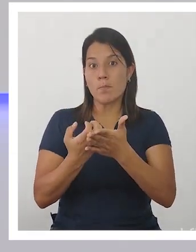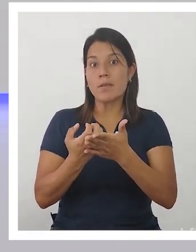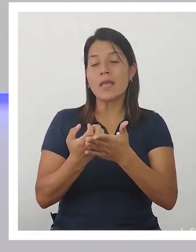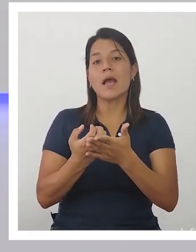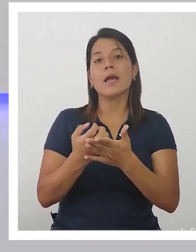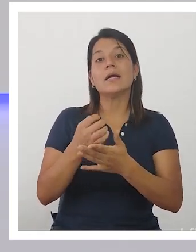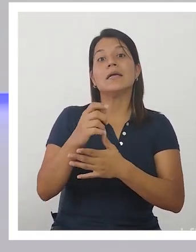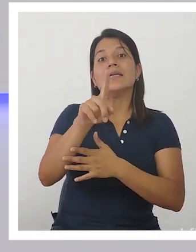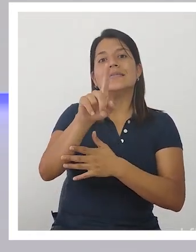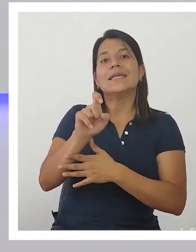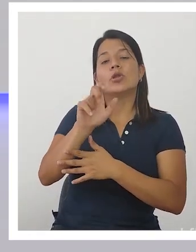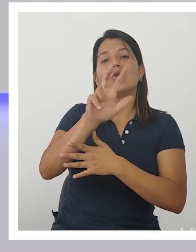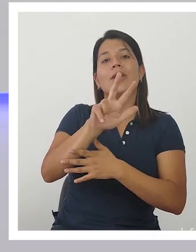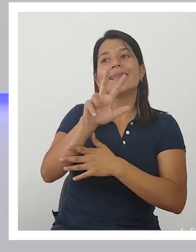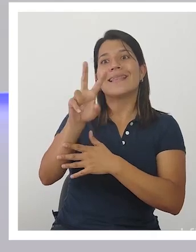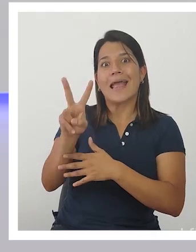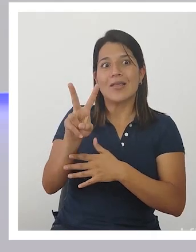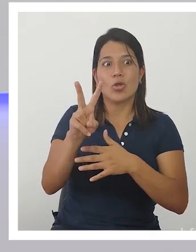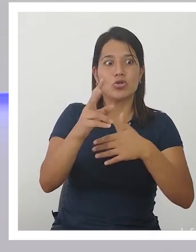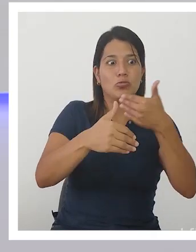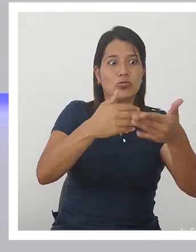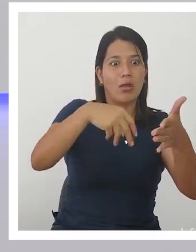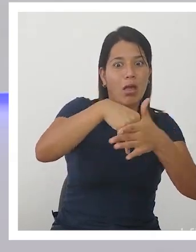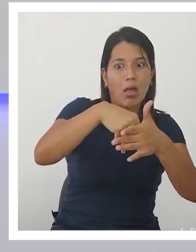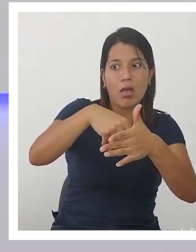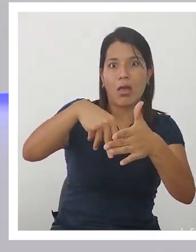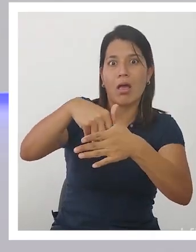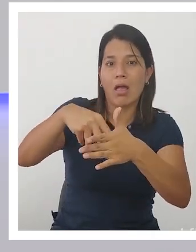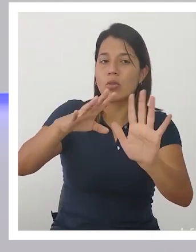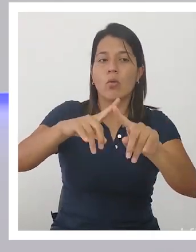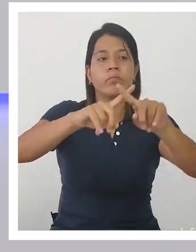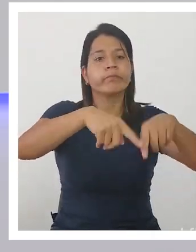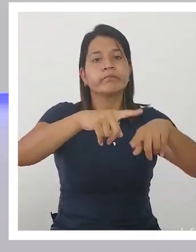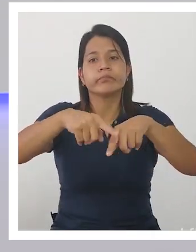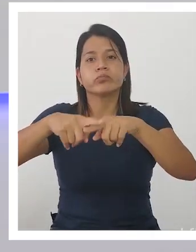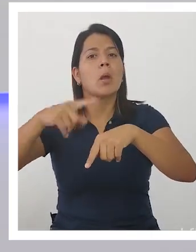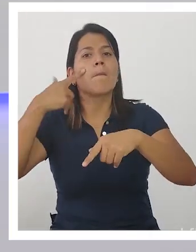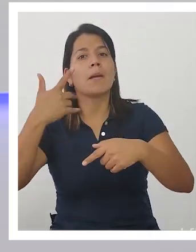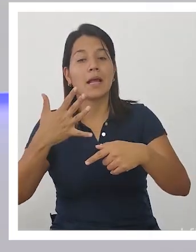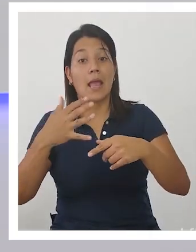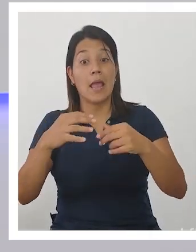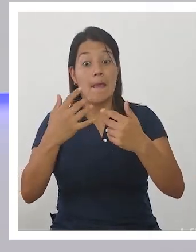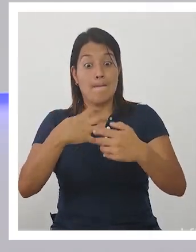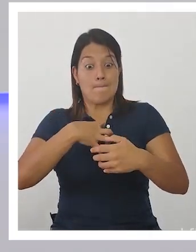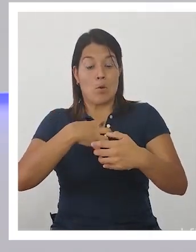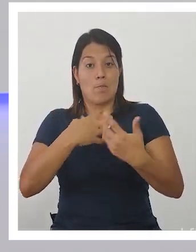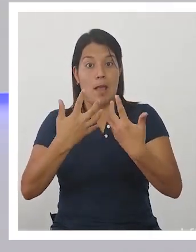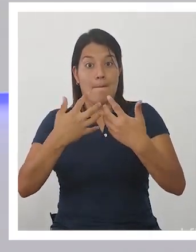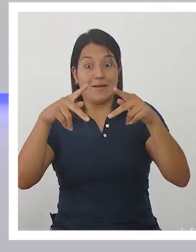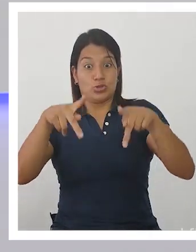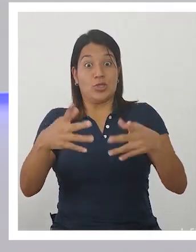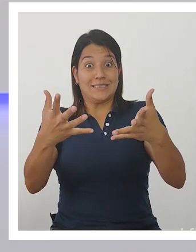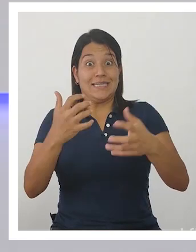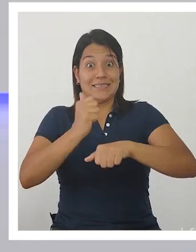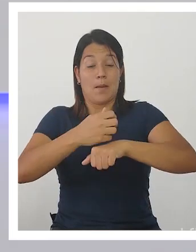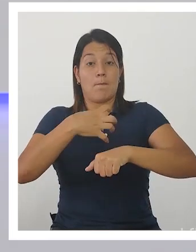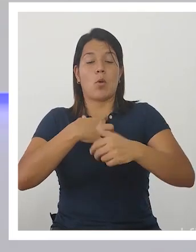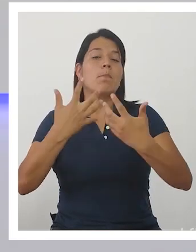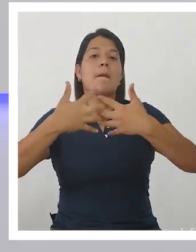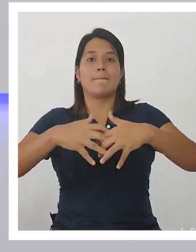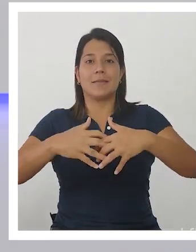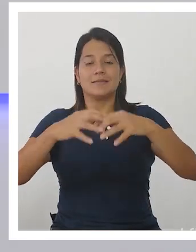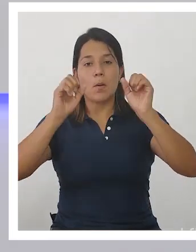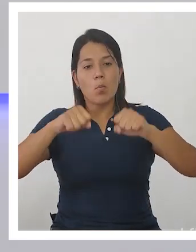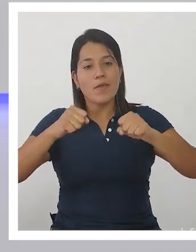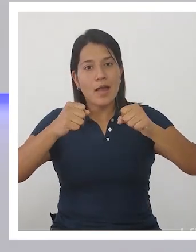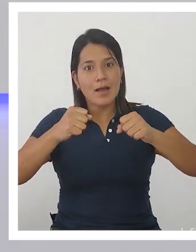que las empresas puedan formalizarse de una mejor forma. Vemos que la Caja Costarricense del Seguro Social adopta ya un